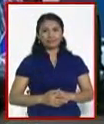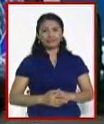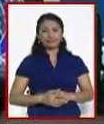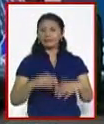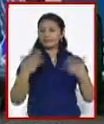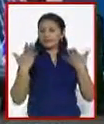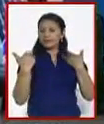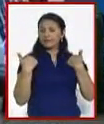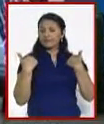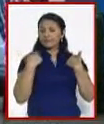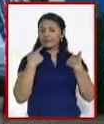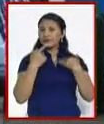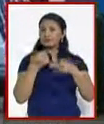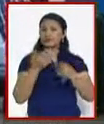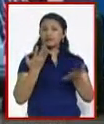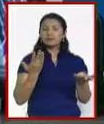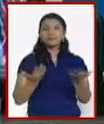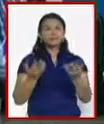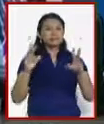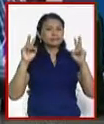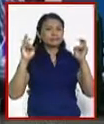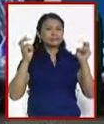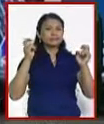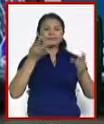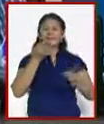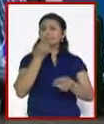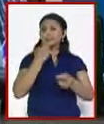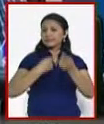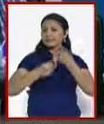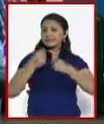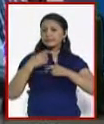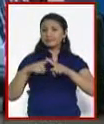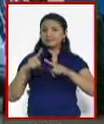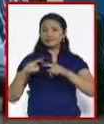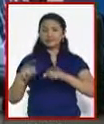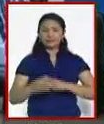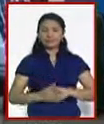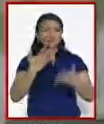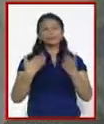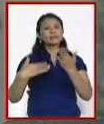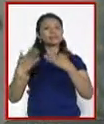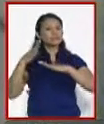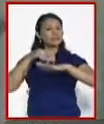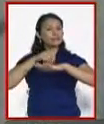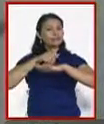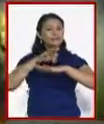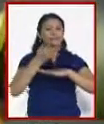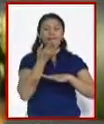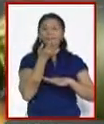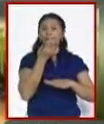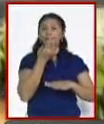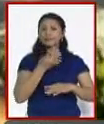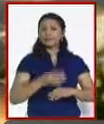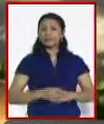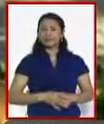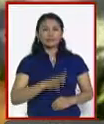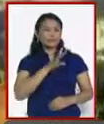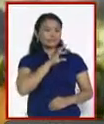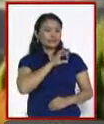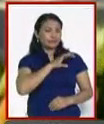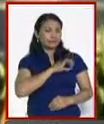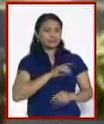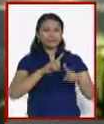los antecedentes que vendría a ser por un tema de narcotráfico. Resulta de que envío de droga a